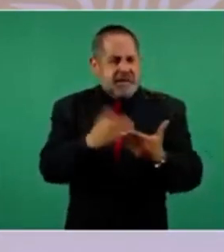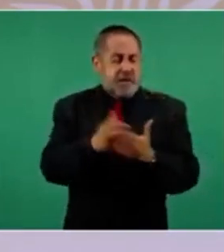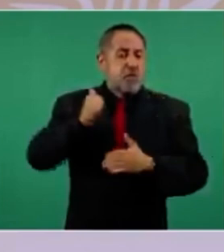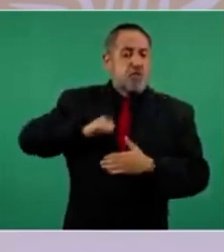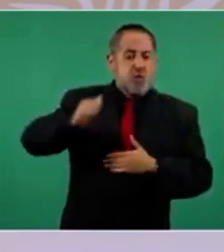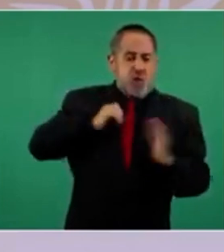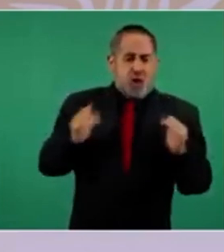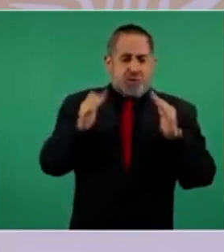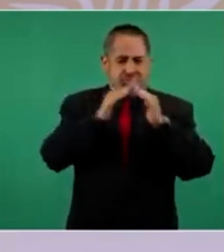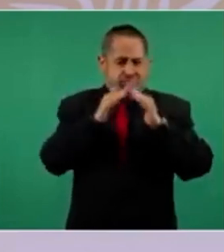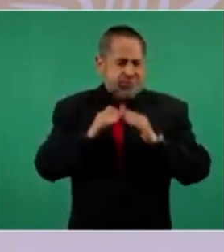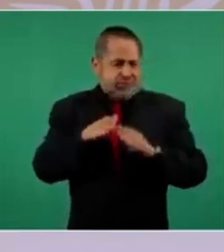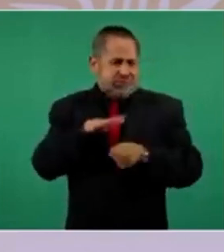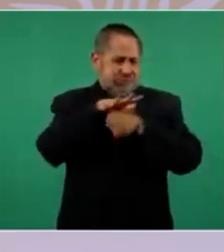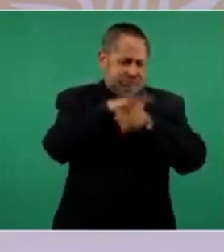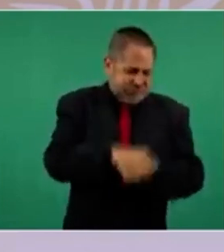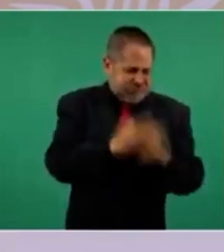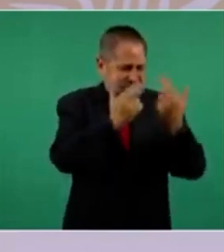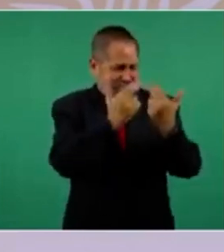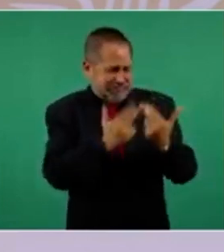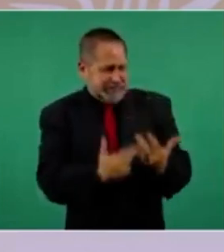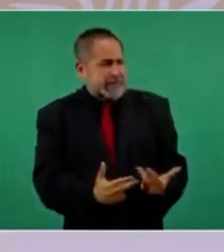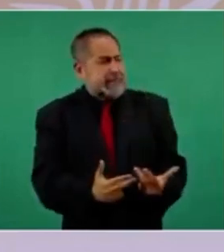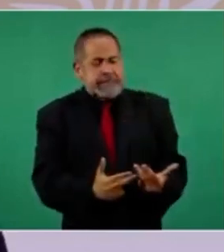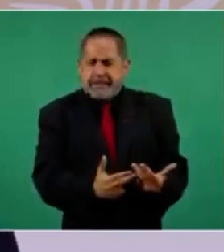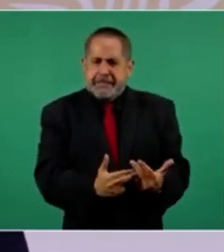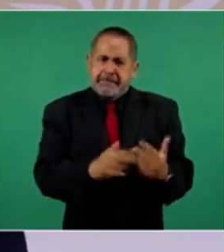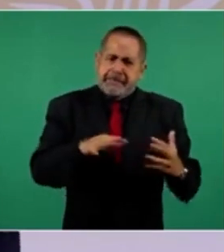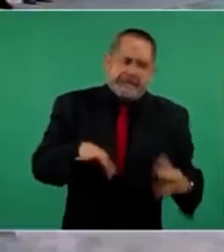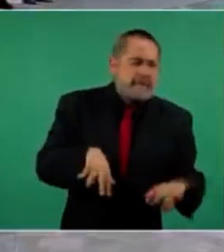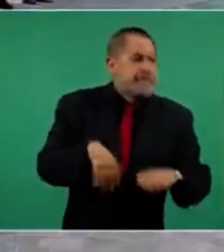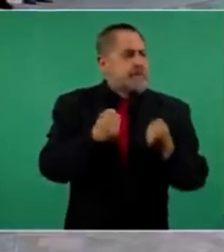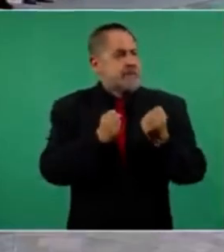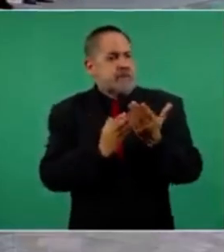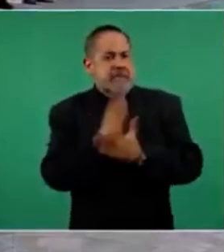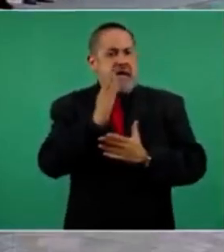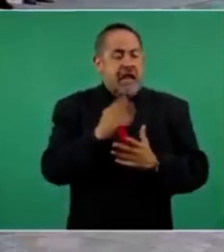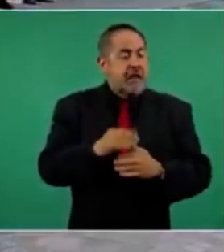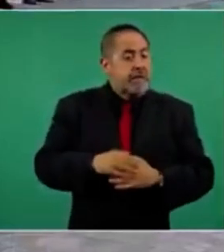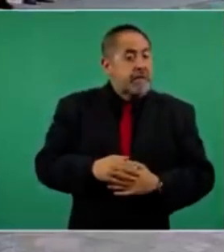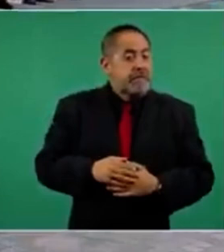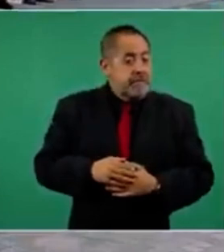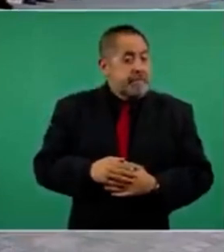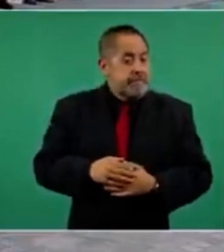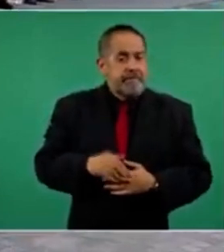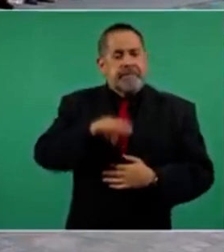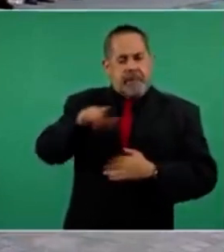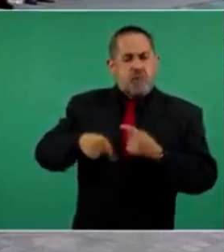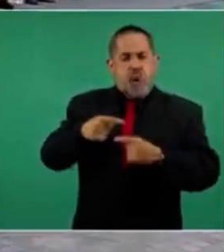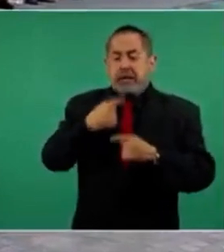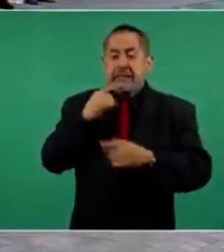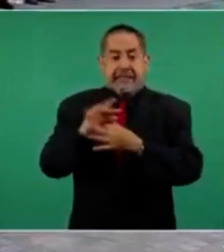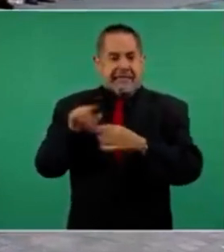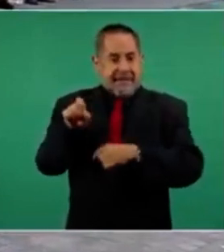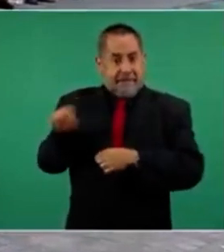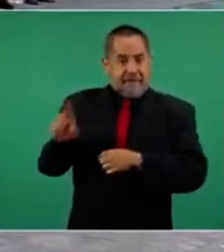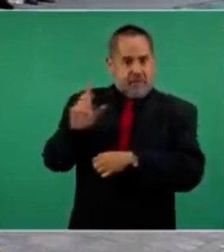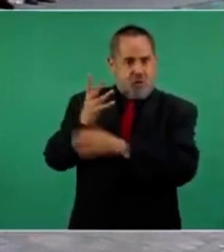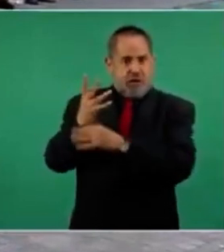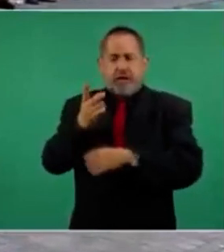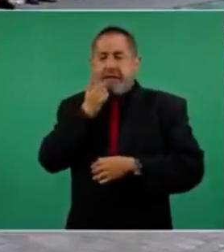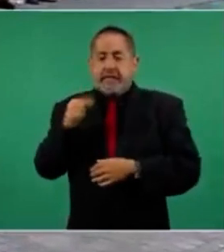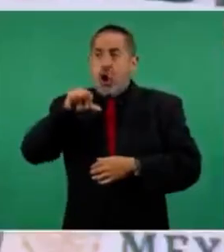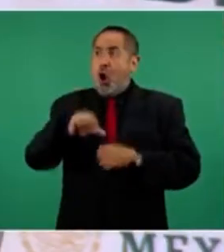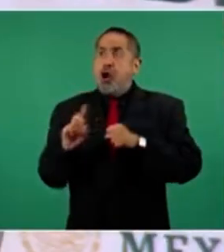echaron sobre él para destruirlo. Más adelante, refiriéndose a la significativa fecha que conmemoramos